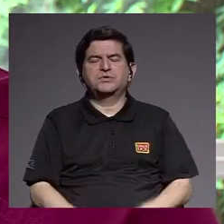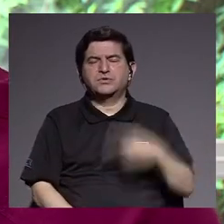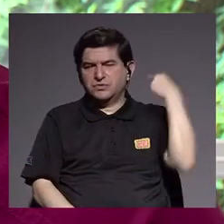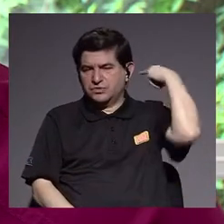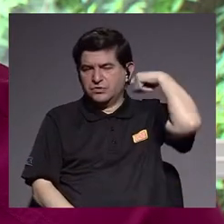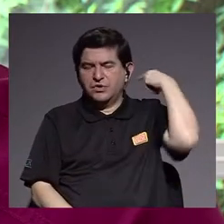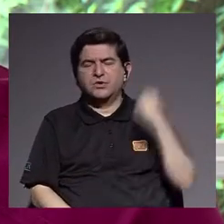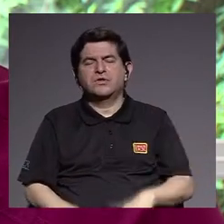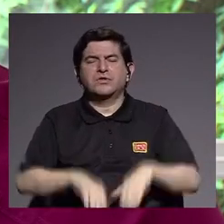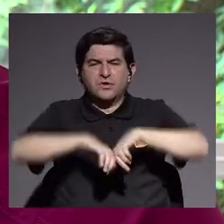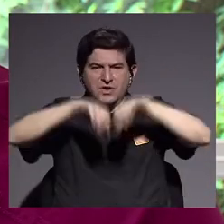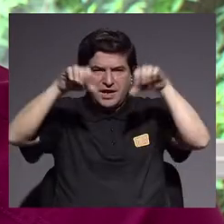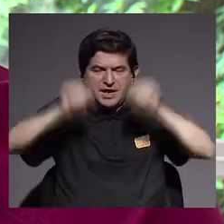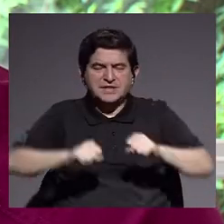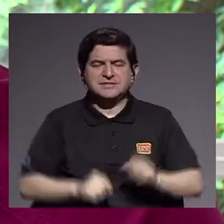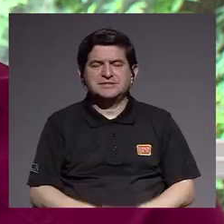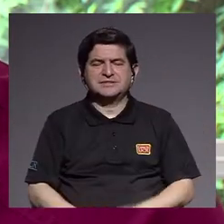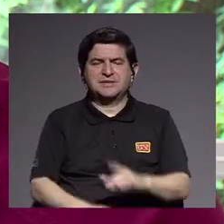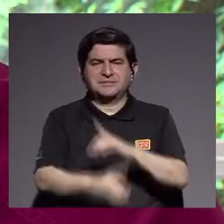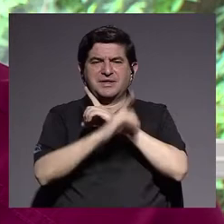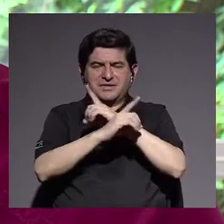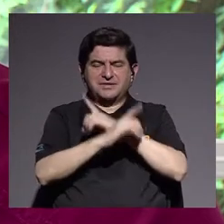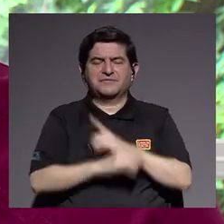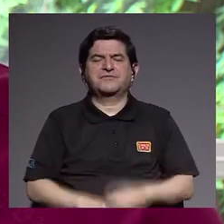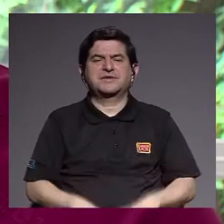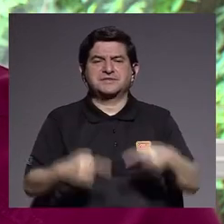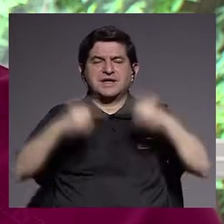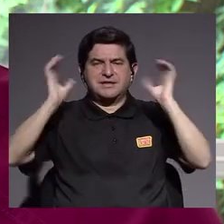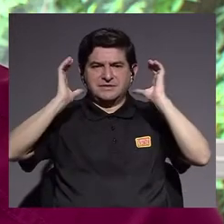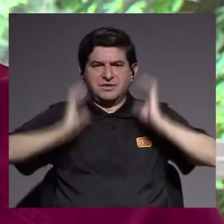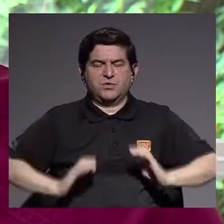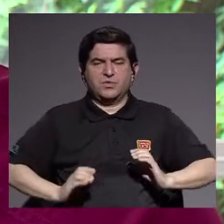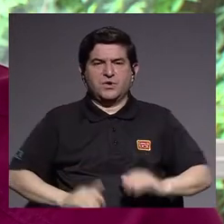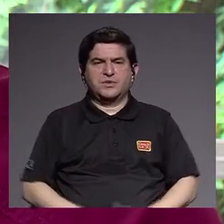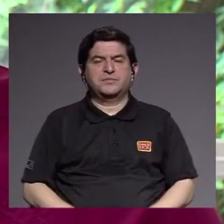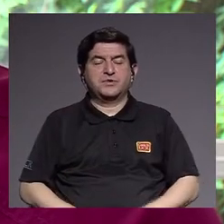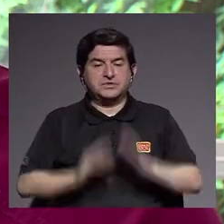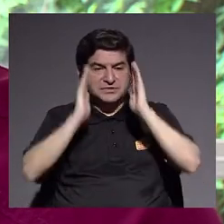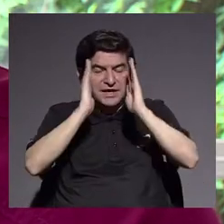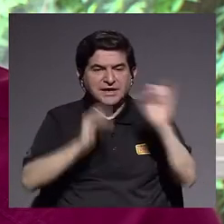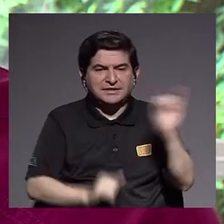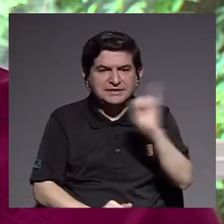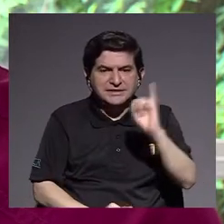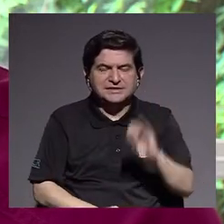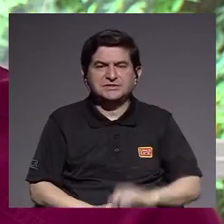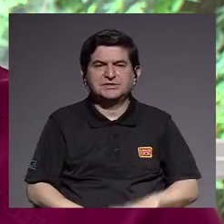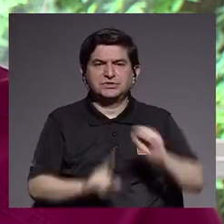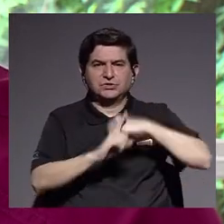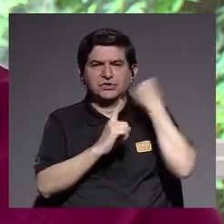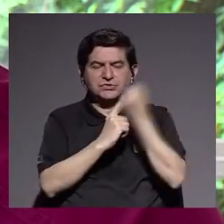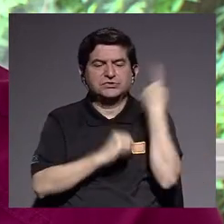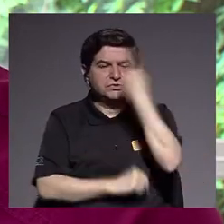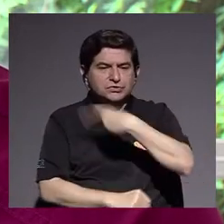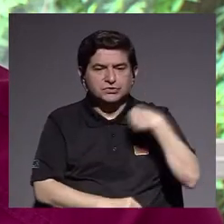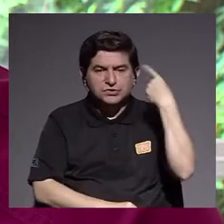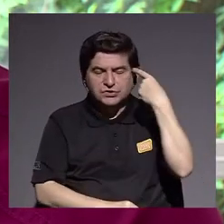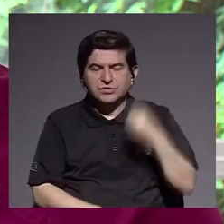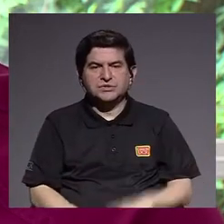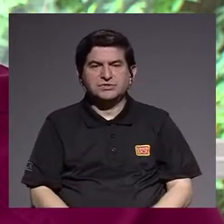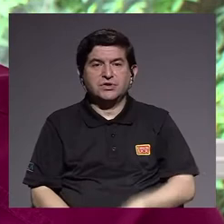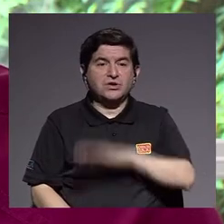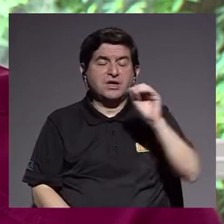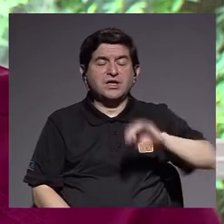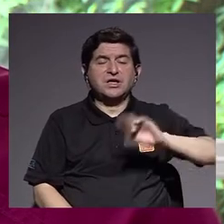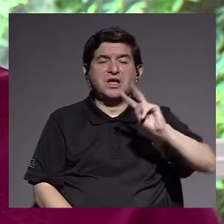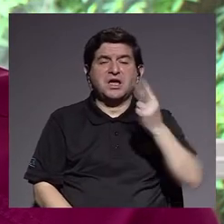el espinar todo lo que ninguno globulina todo ese sistema se va a concentrar digamos en atacar la infección está dando a nivel de cabecera le